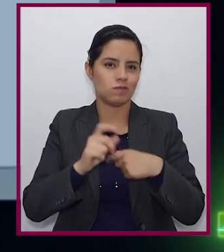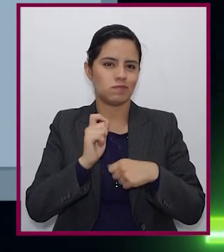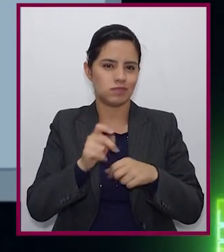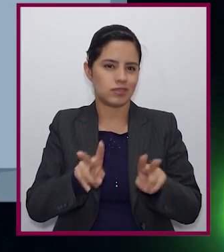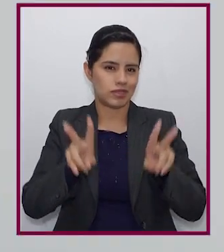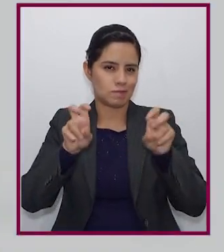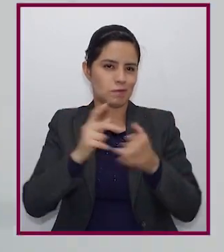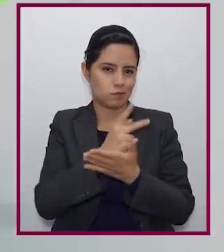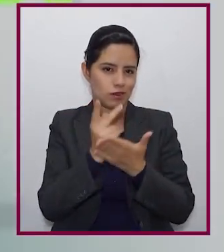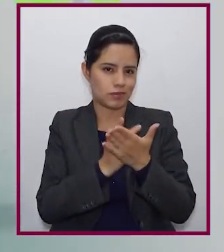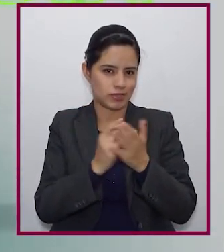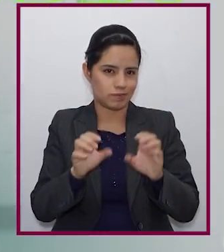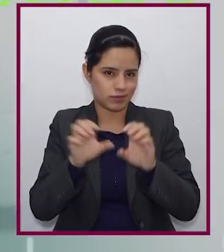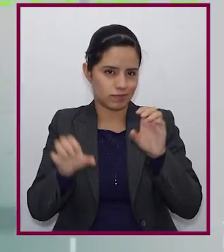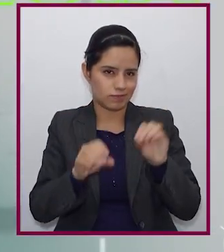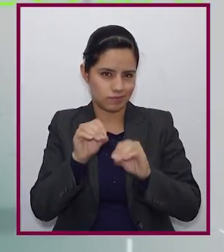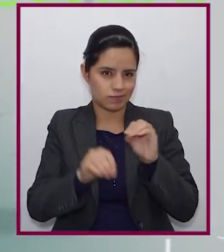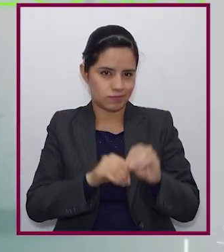la programación.